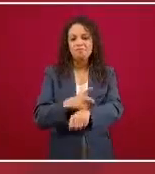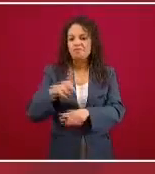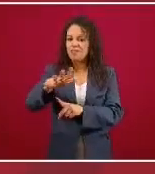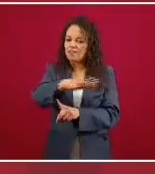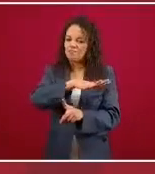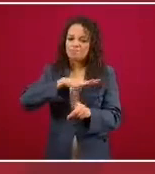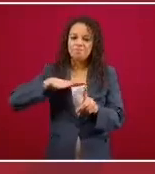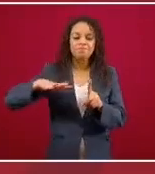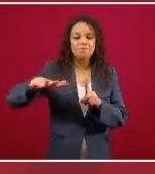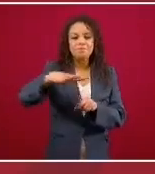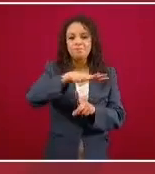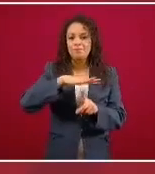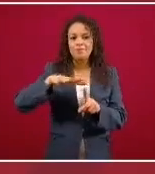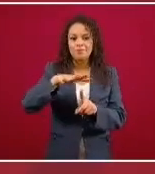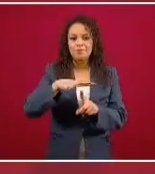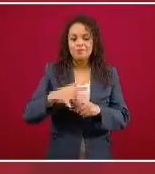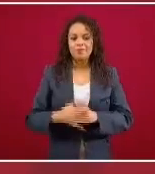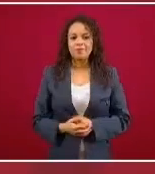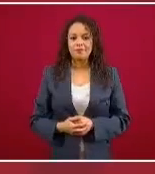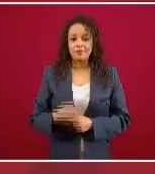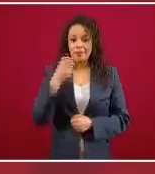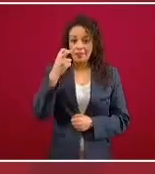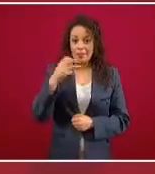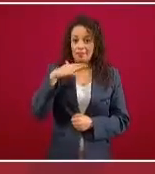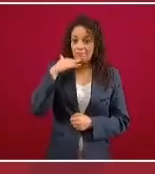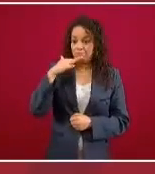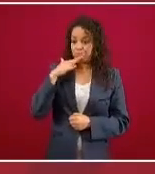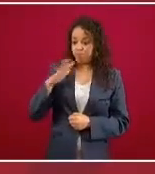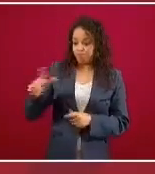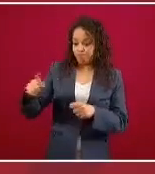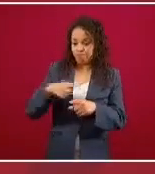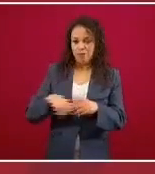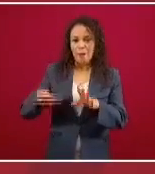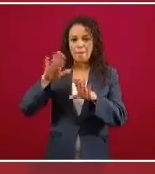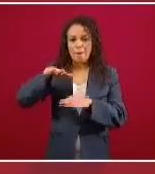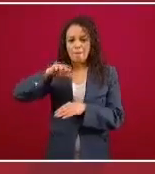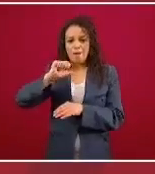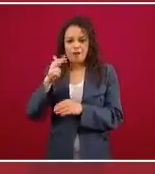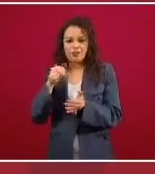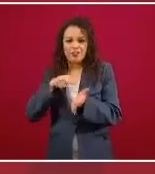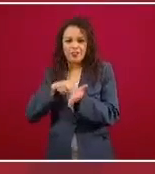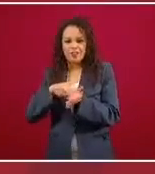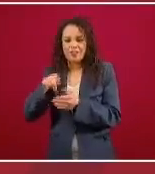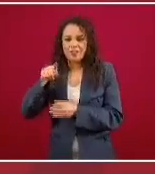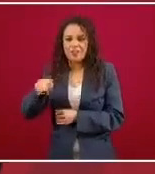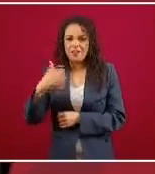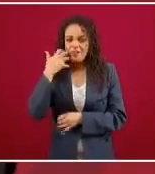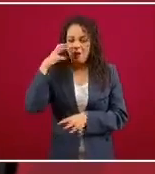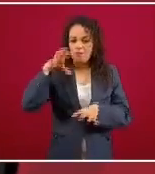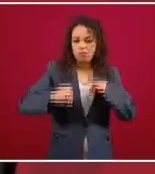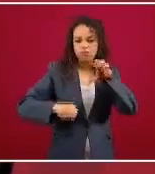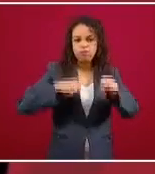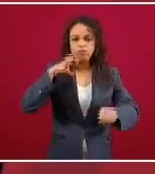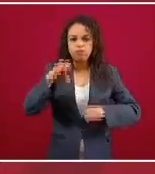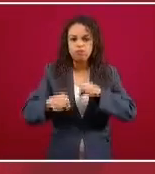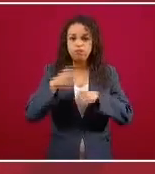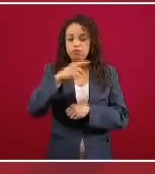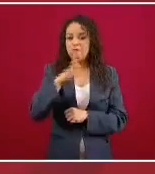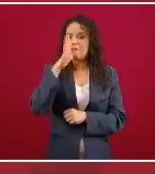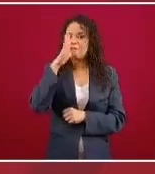no pudieron. La mancha negra del individualismo, de la codicia, no pudo eclipsar